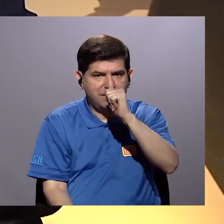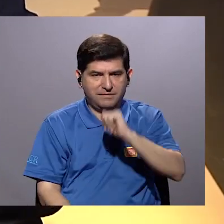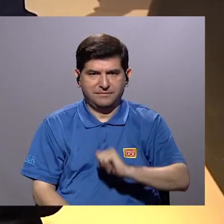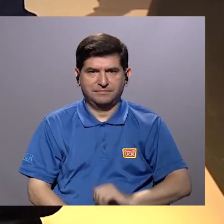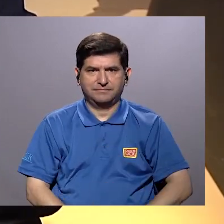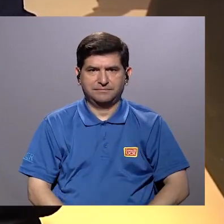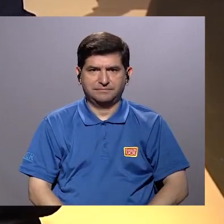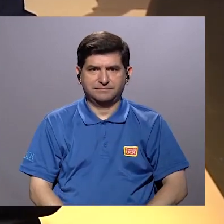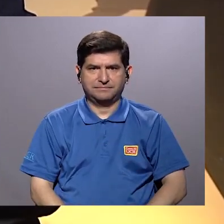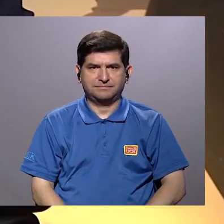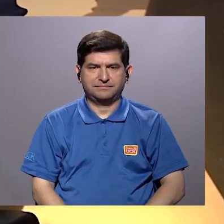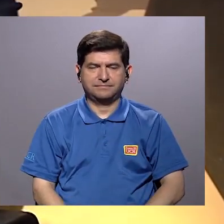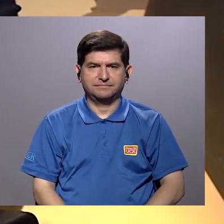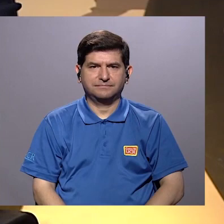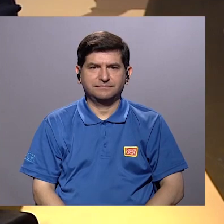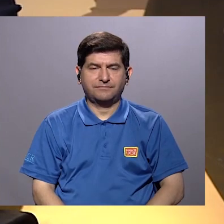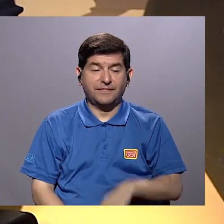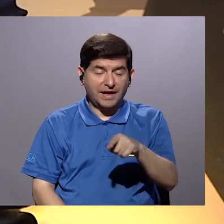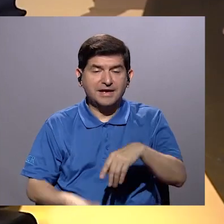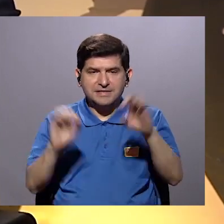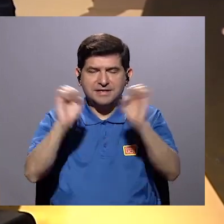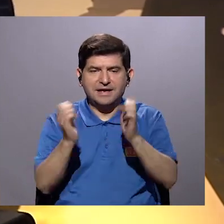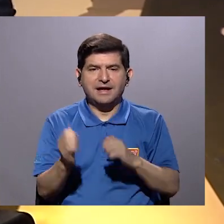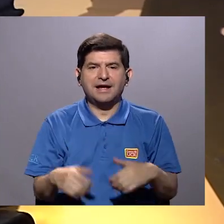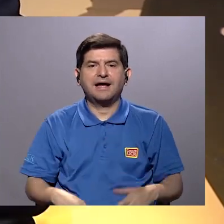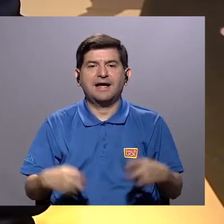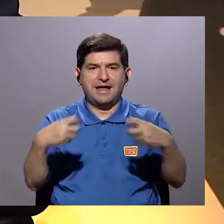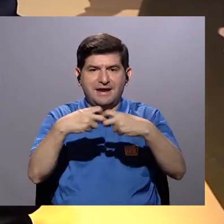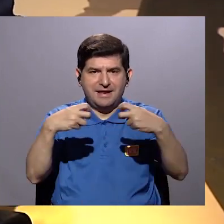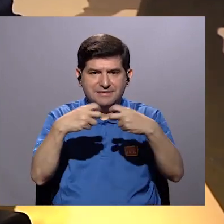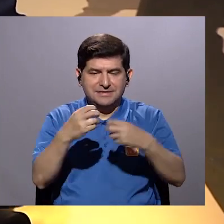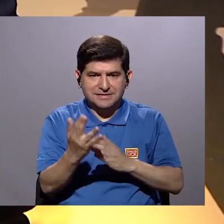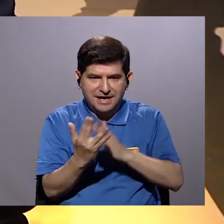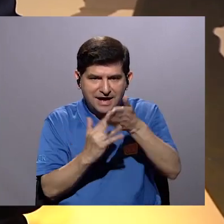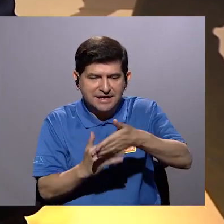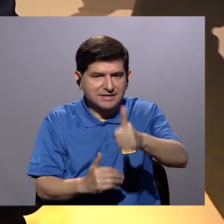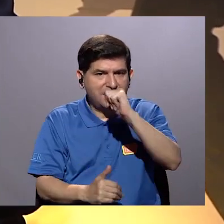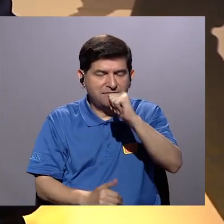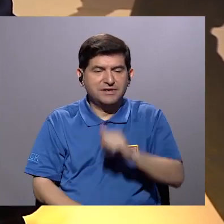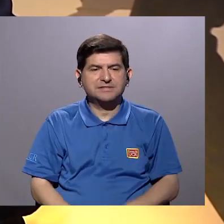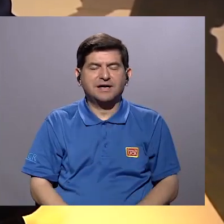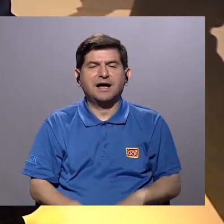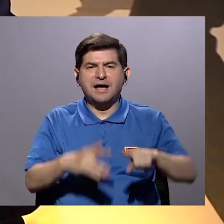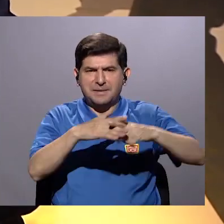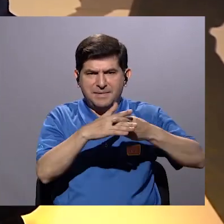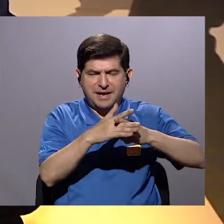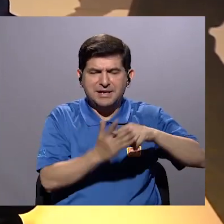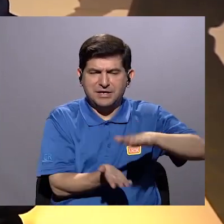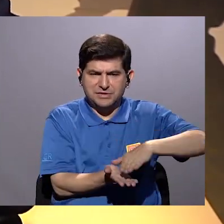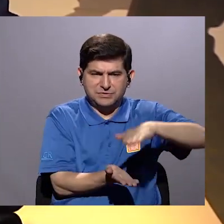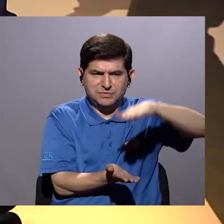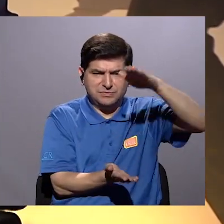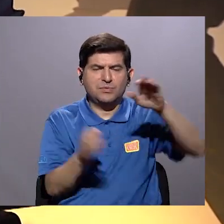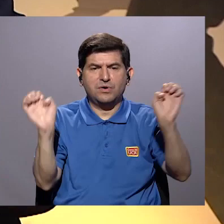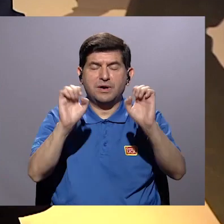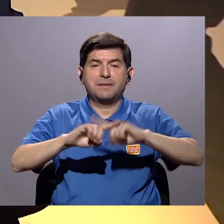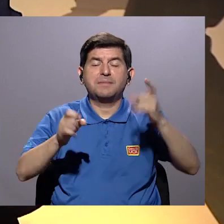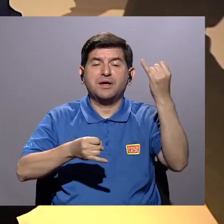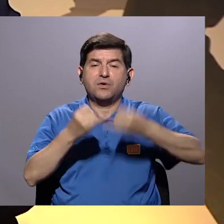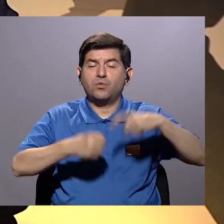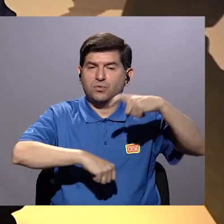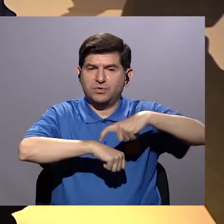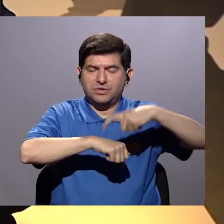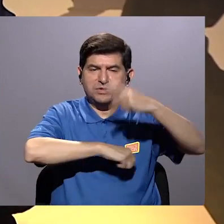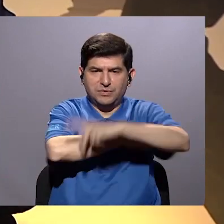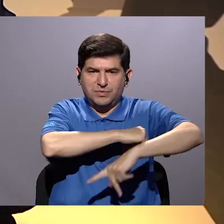Y esa energía hidroeléctrica también ha funcionado, ¿verdad? Con mecanismos de almacenamiento de energía, ¿verdad? Sin embargo, últimamente en el